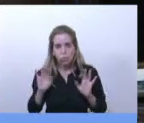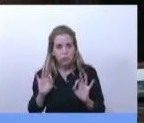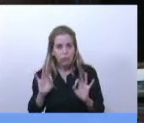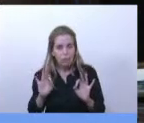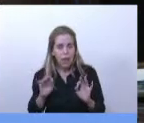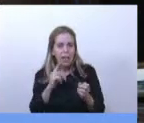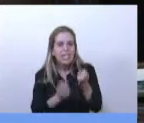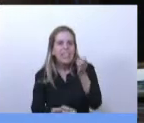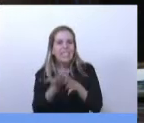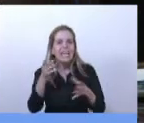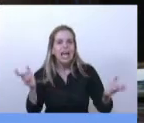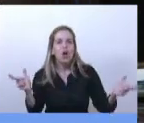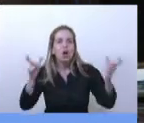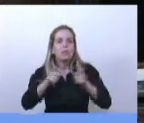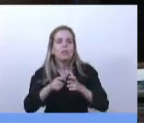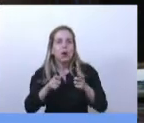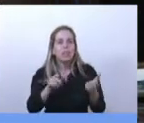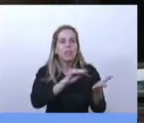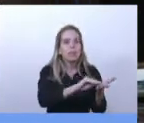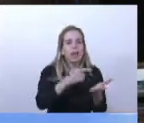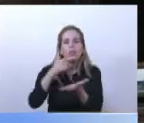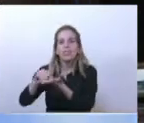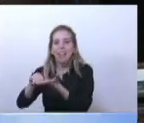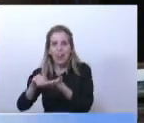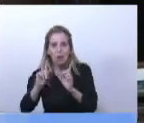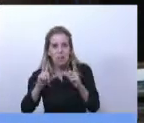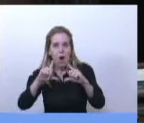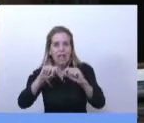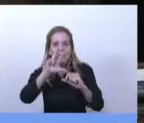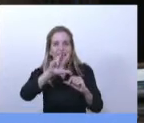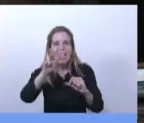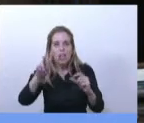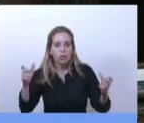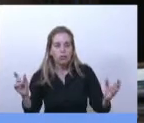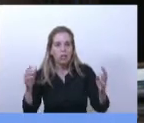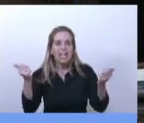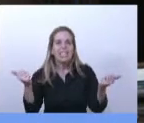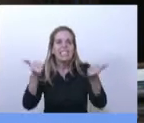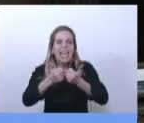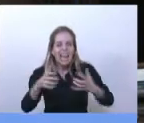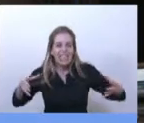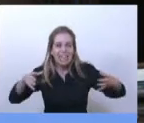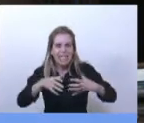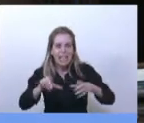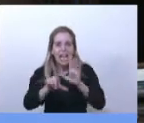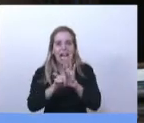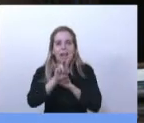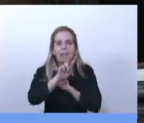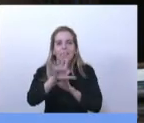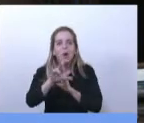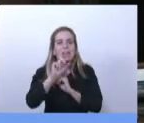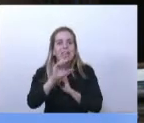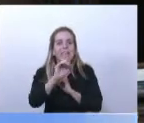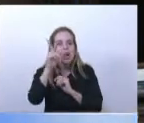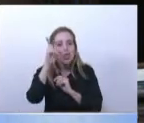comisión bicameral que establece el artículo 32 de la ley 25080 que es una comisión